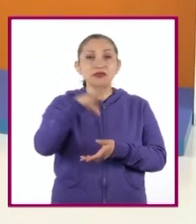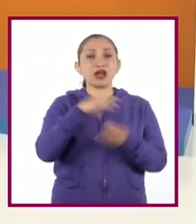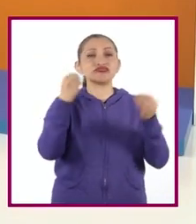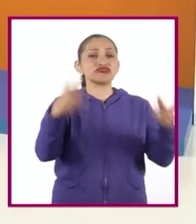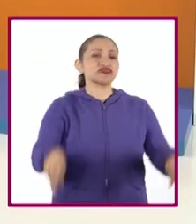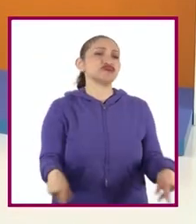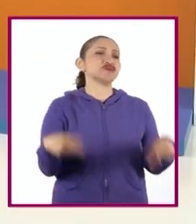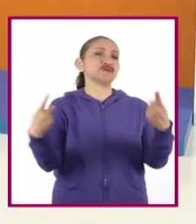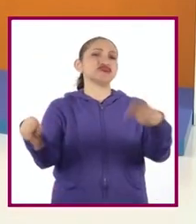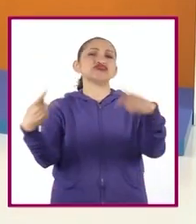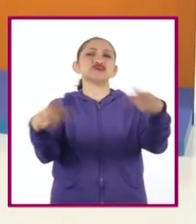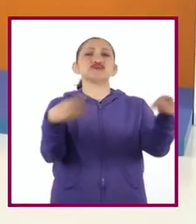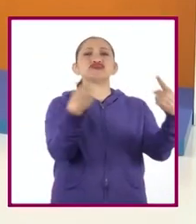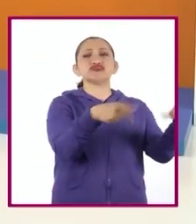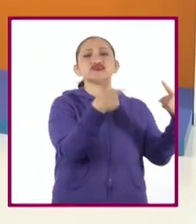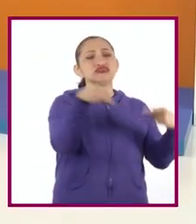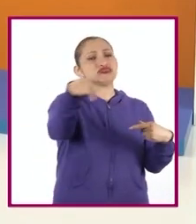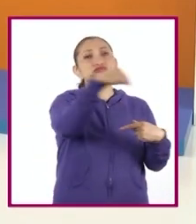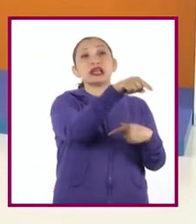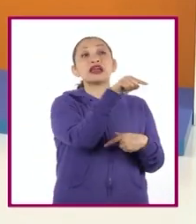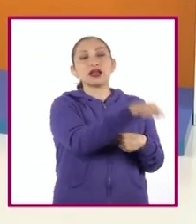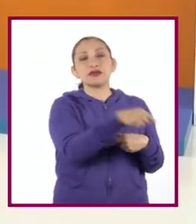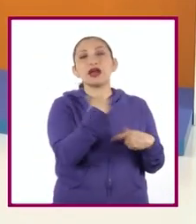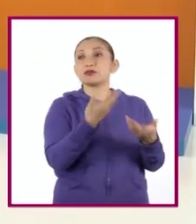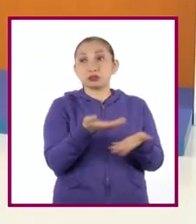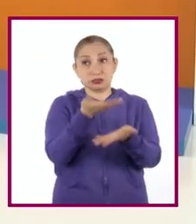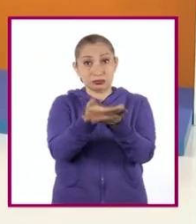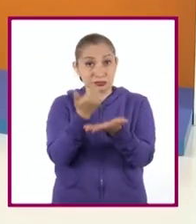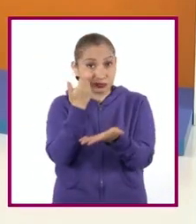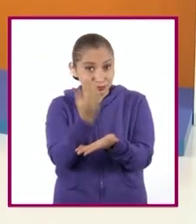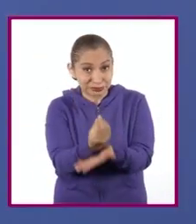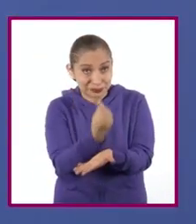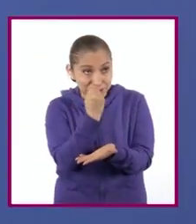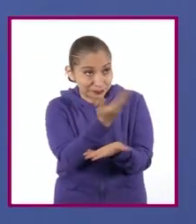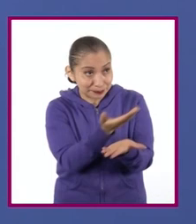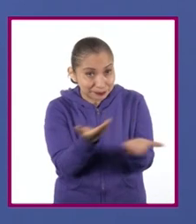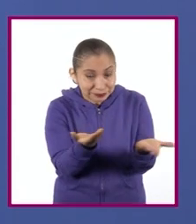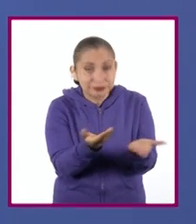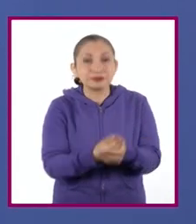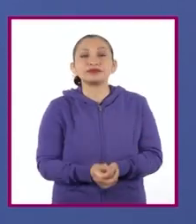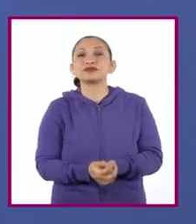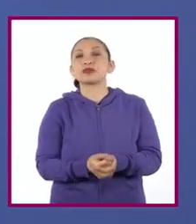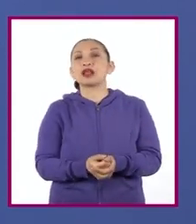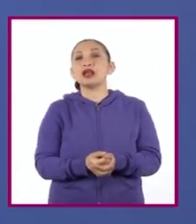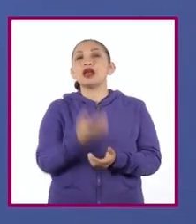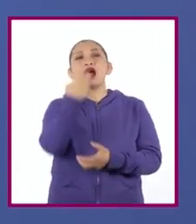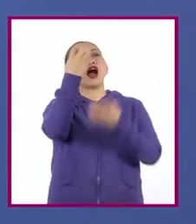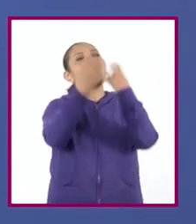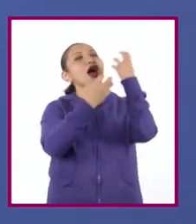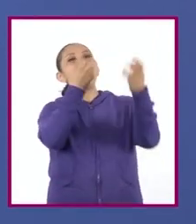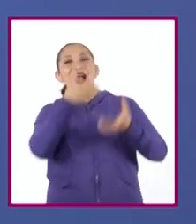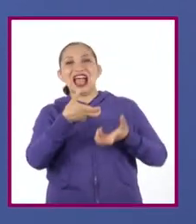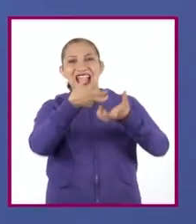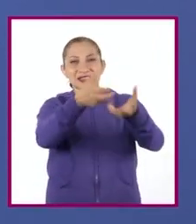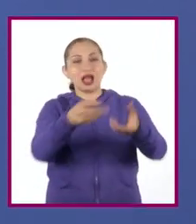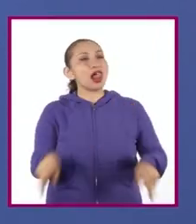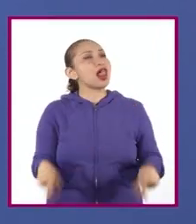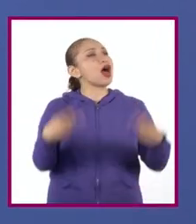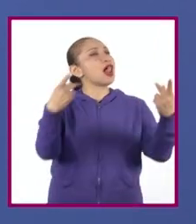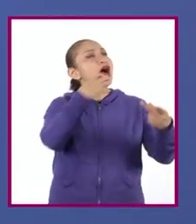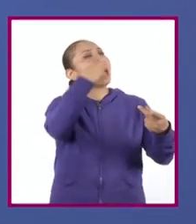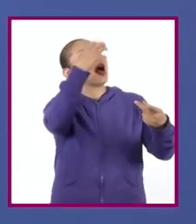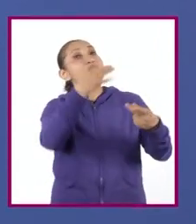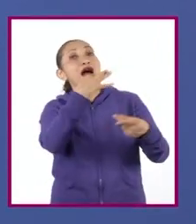vendedores ambulantes y muchos de ellos ofrecían su comida. En sus pregones callejeros